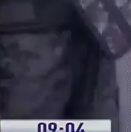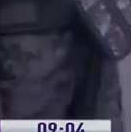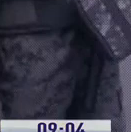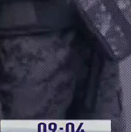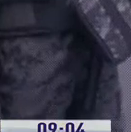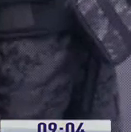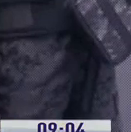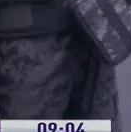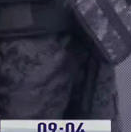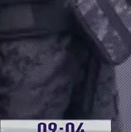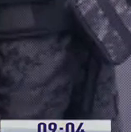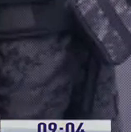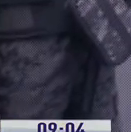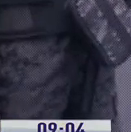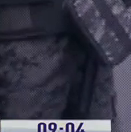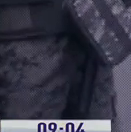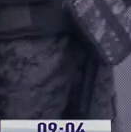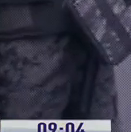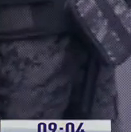ángeles,